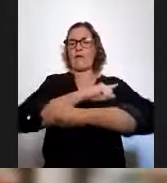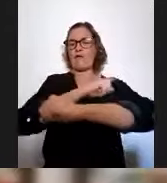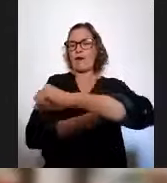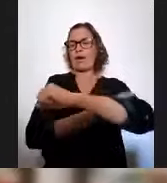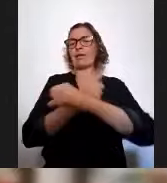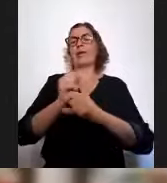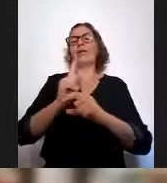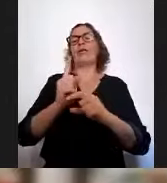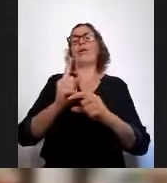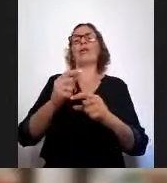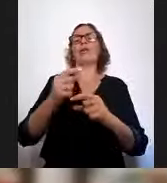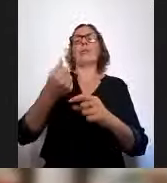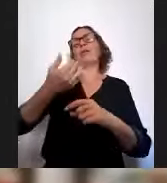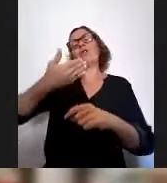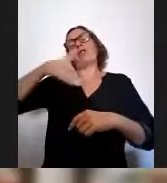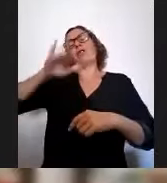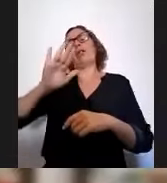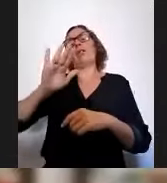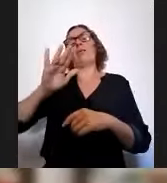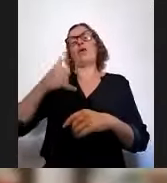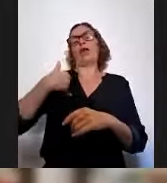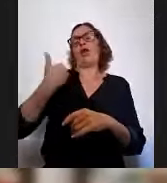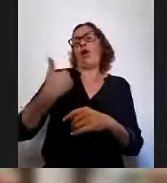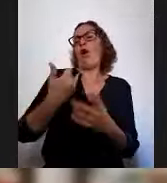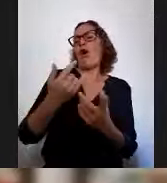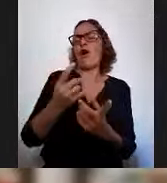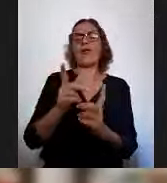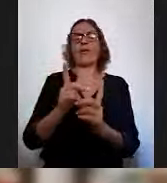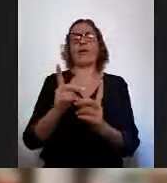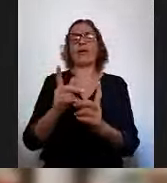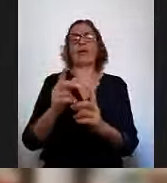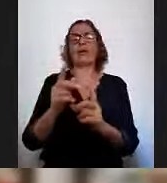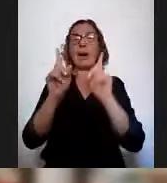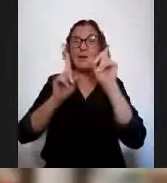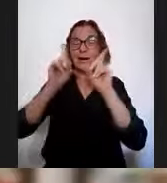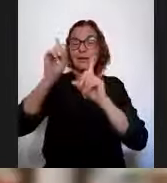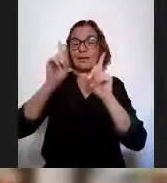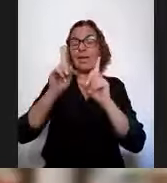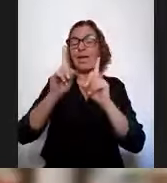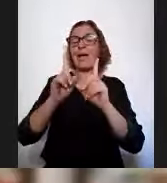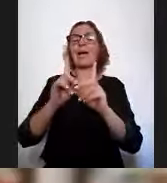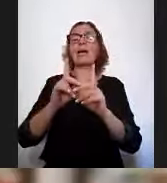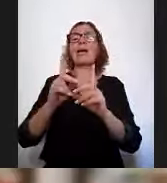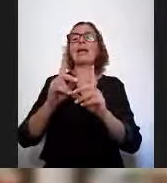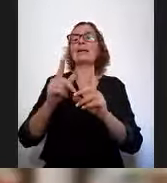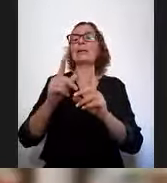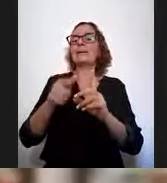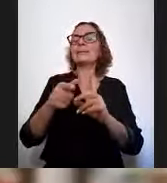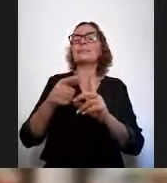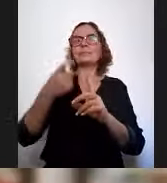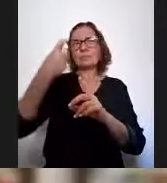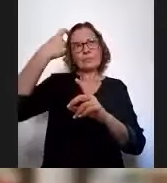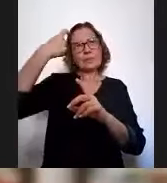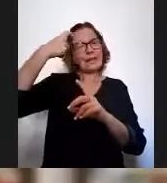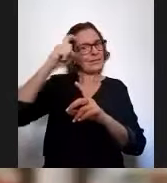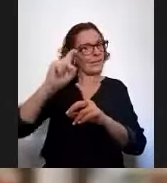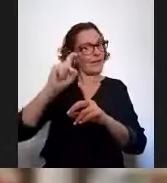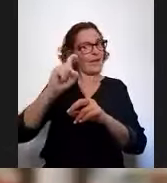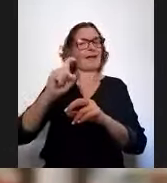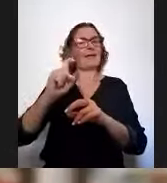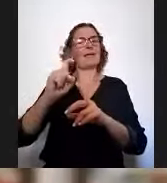ser rico, ni ser joven, ni haber pasado por la universidad, ¿sí? Hay que tener ideas, hay que tener, como